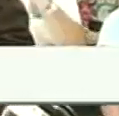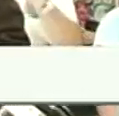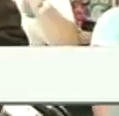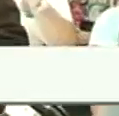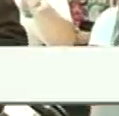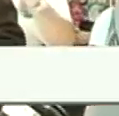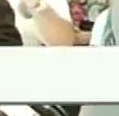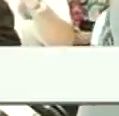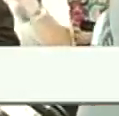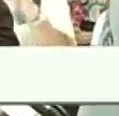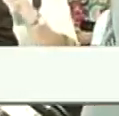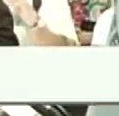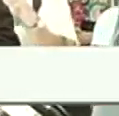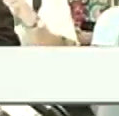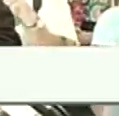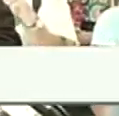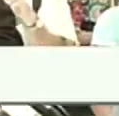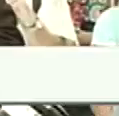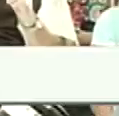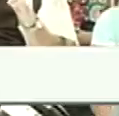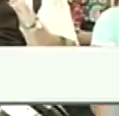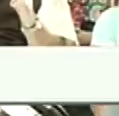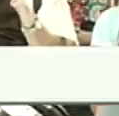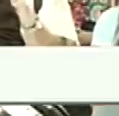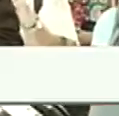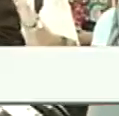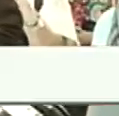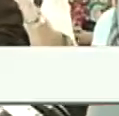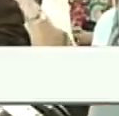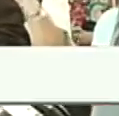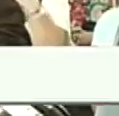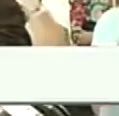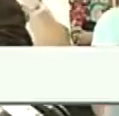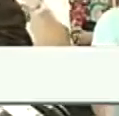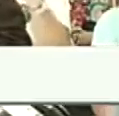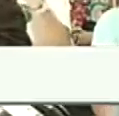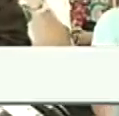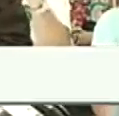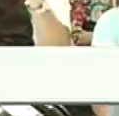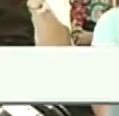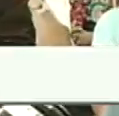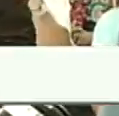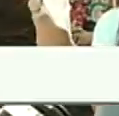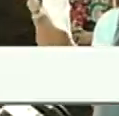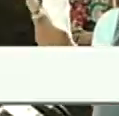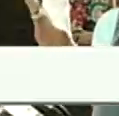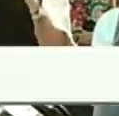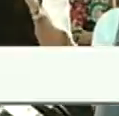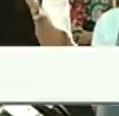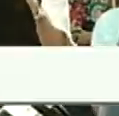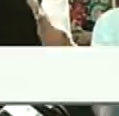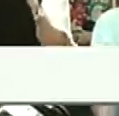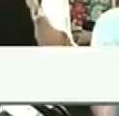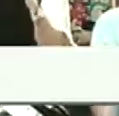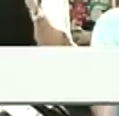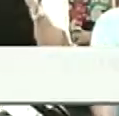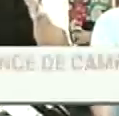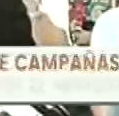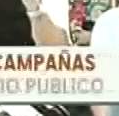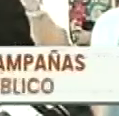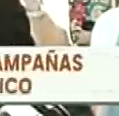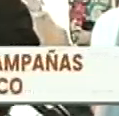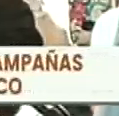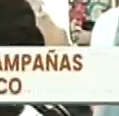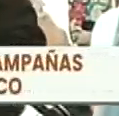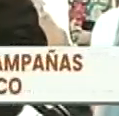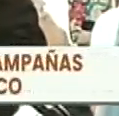jornada extraordinaria, una jornada especial, como todos los miércoles ocurre a escala nacional en todas las